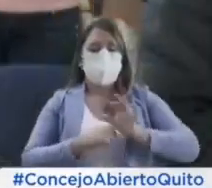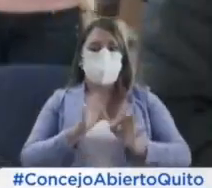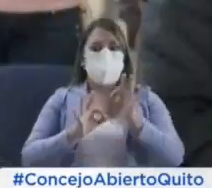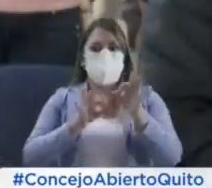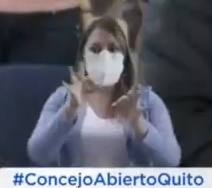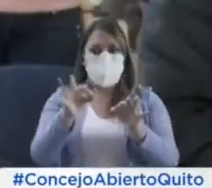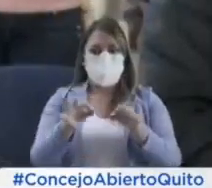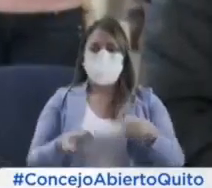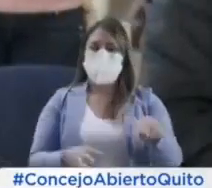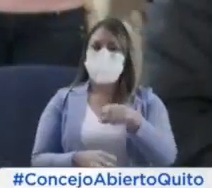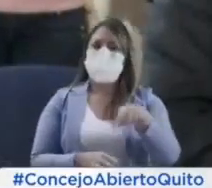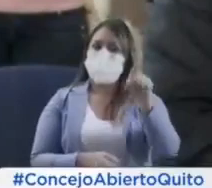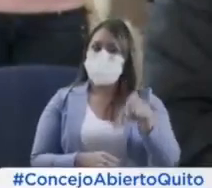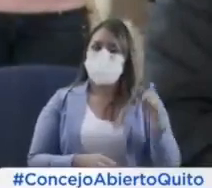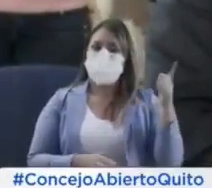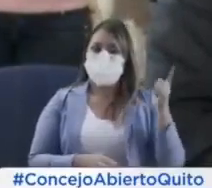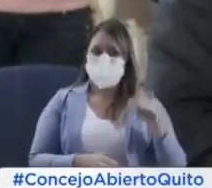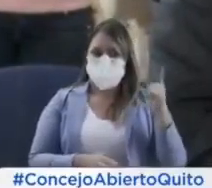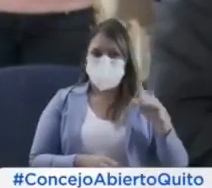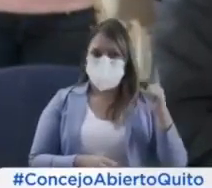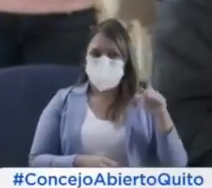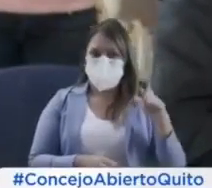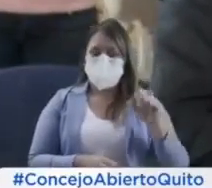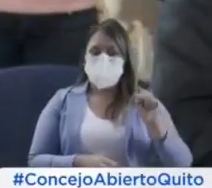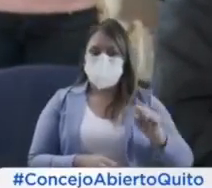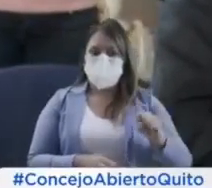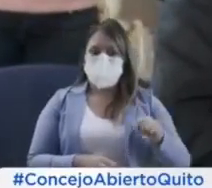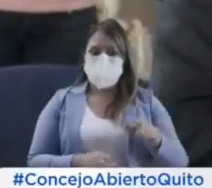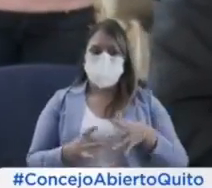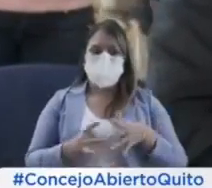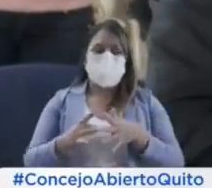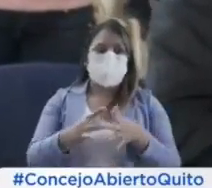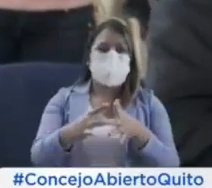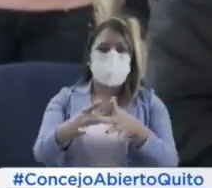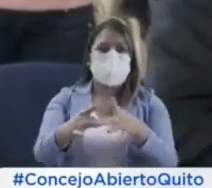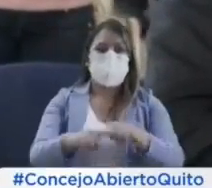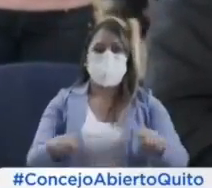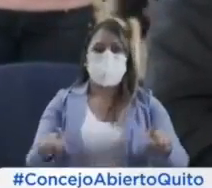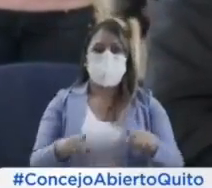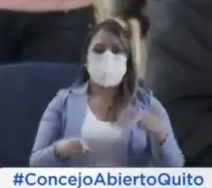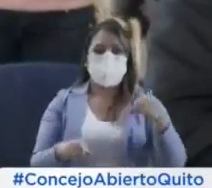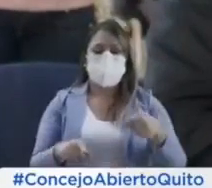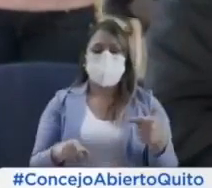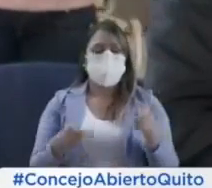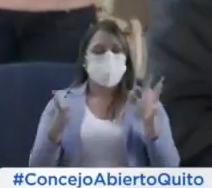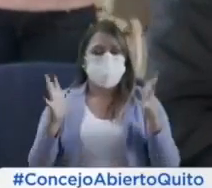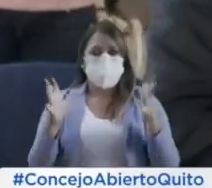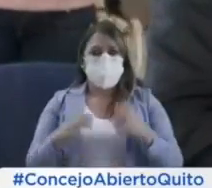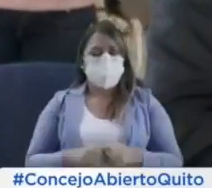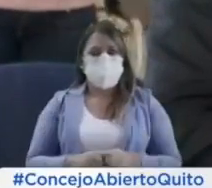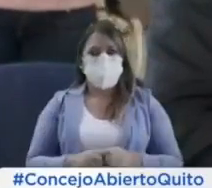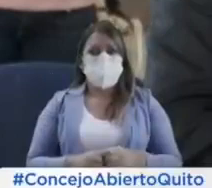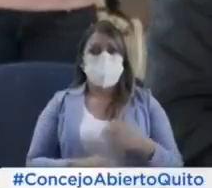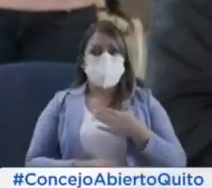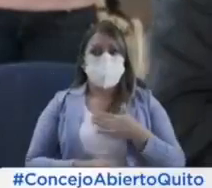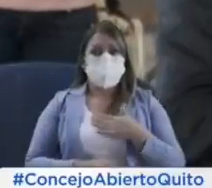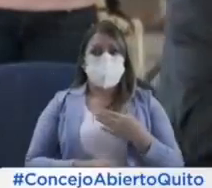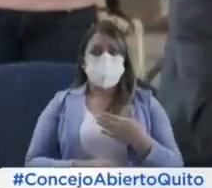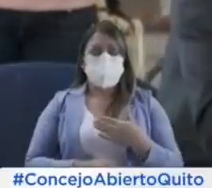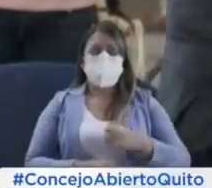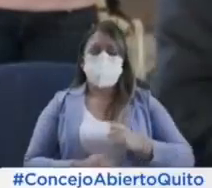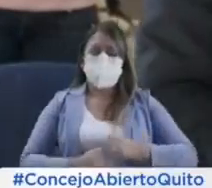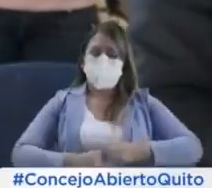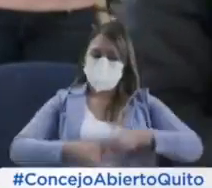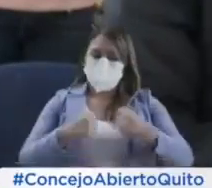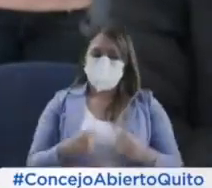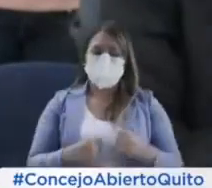que liderar la marcha de esta ciudad y no lo ha hecho, señor alcalde. Me atrevo a decir así. Quito tiene que